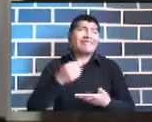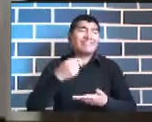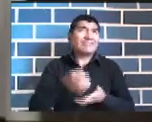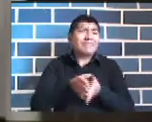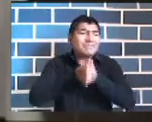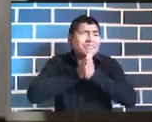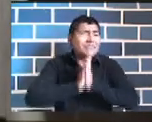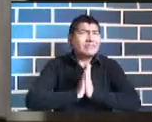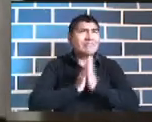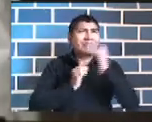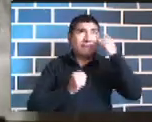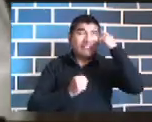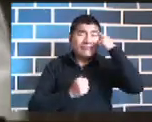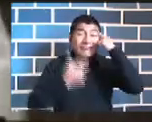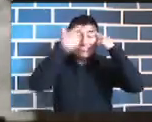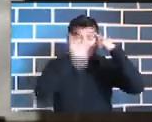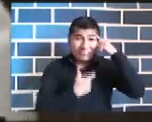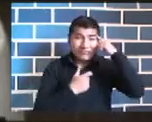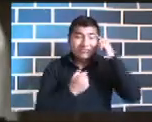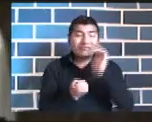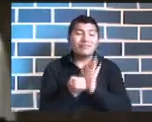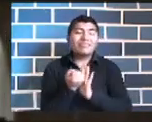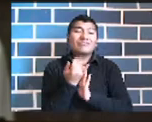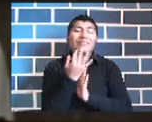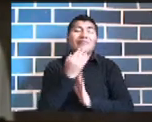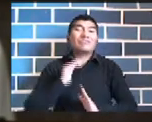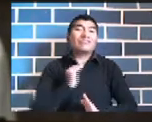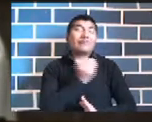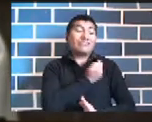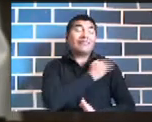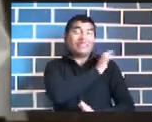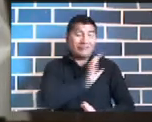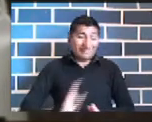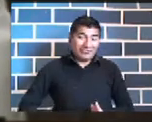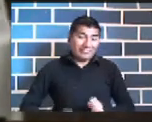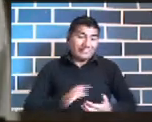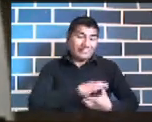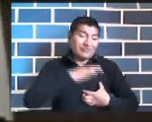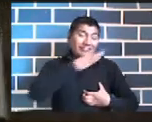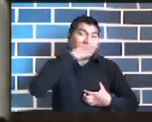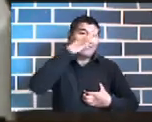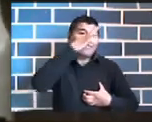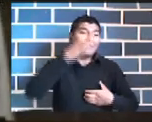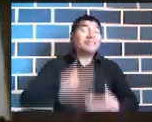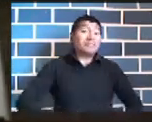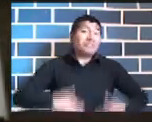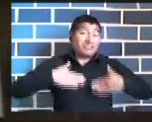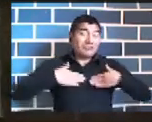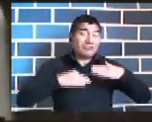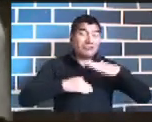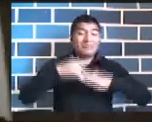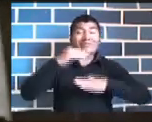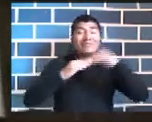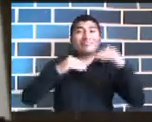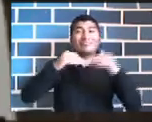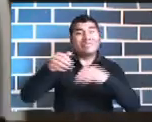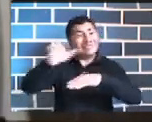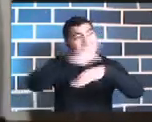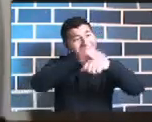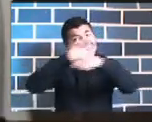exigiendo a que florezca nuestro ser cristiano viviendo y construyendo